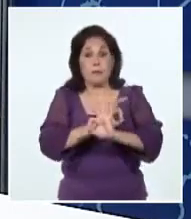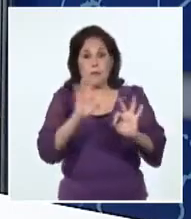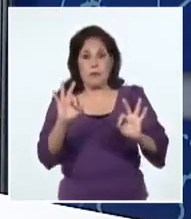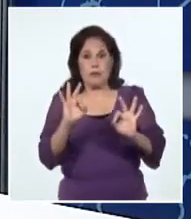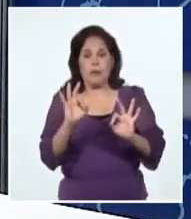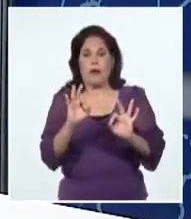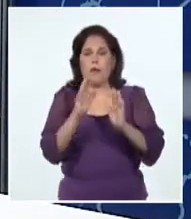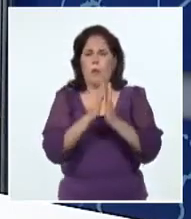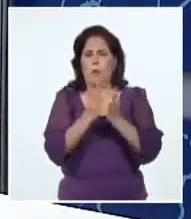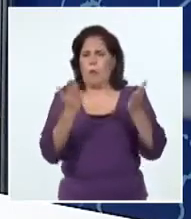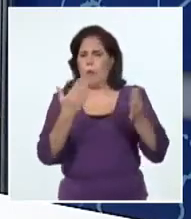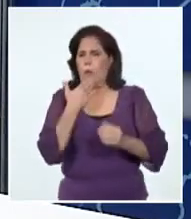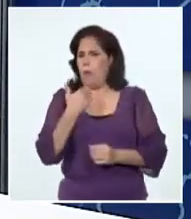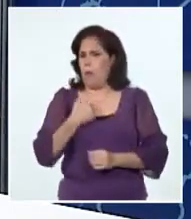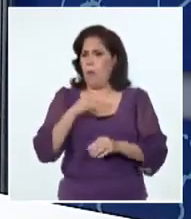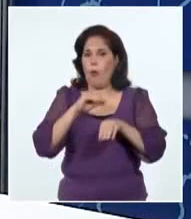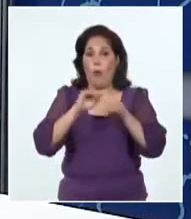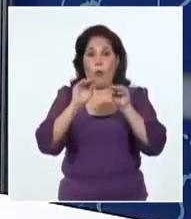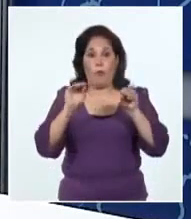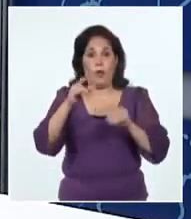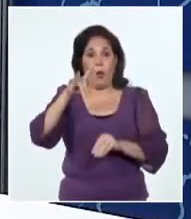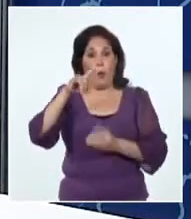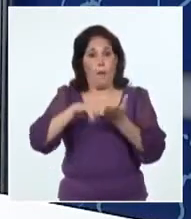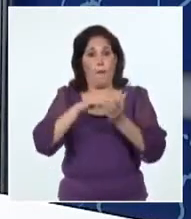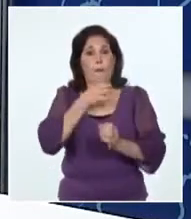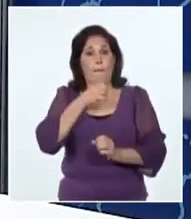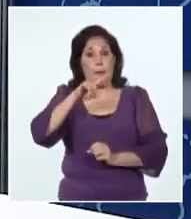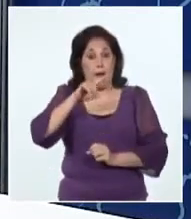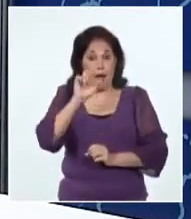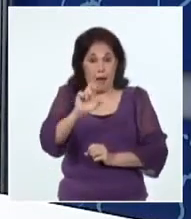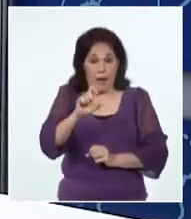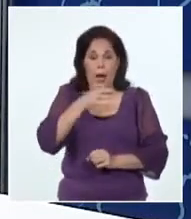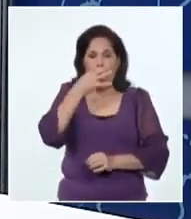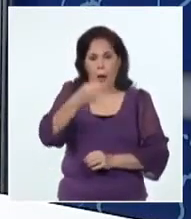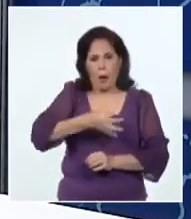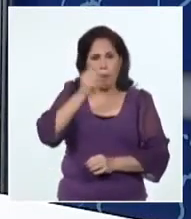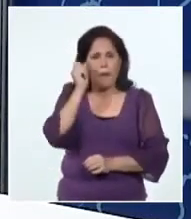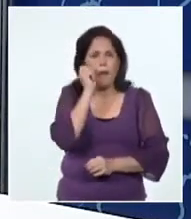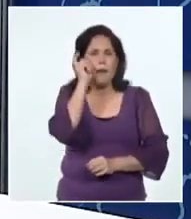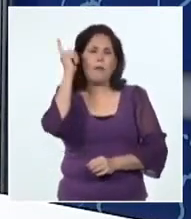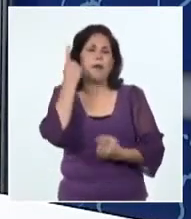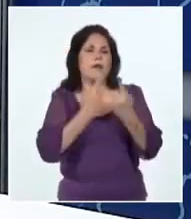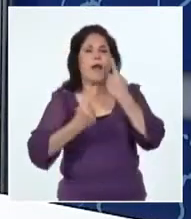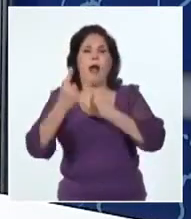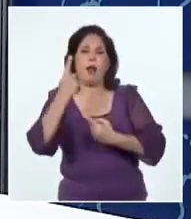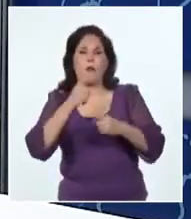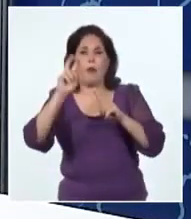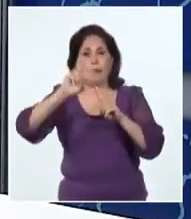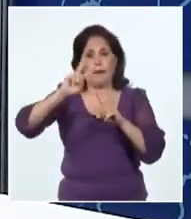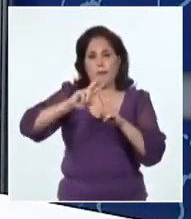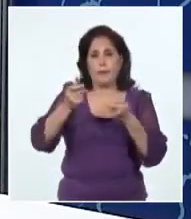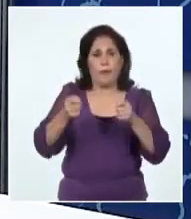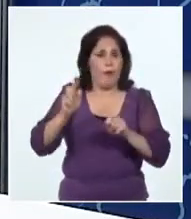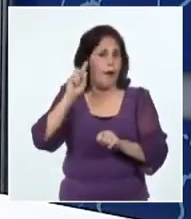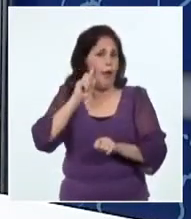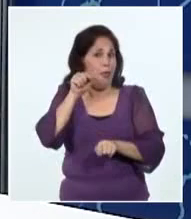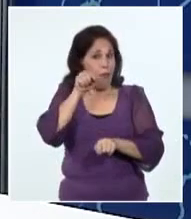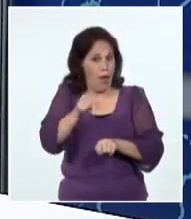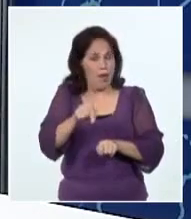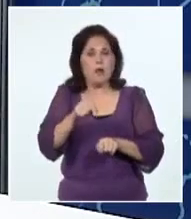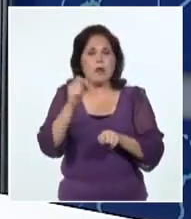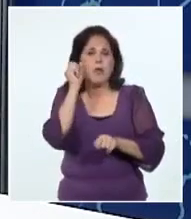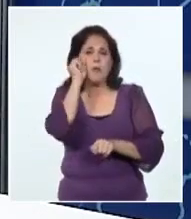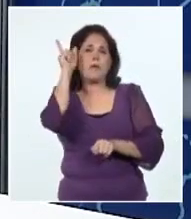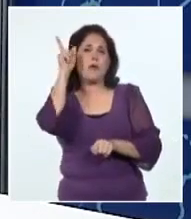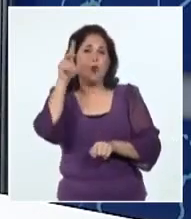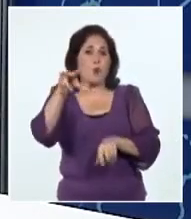prensa en Cuba. Convocado por la UPEC, en el evento se exponen las experiencias en algunos de los medios públicos, donde se implementa un